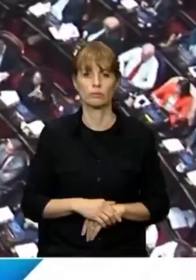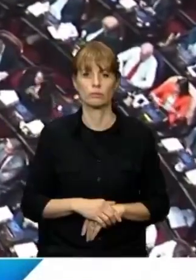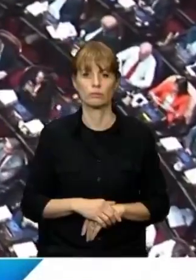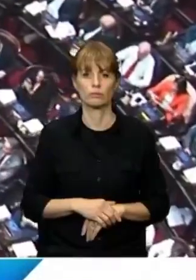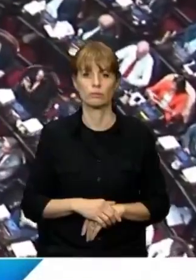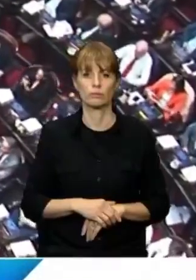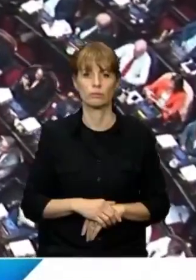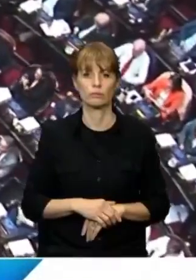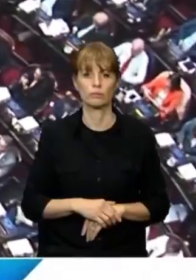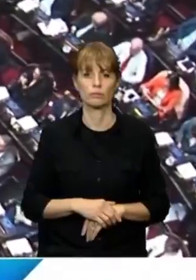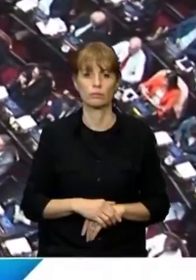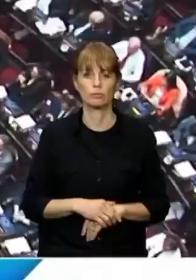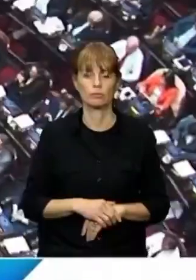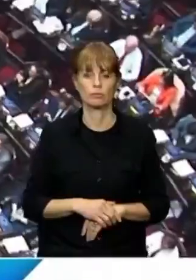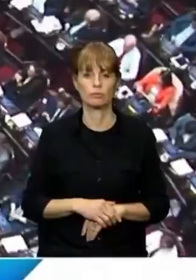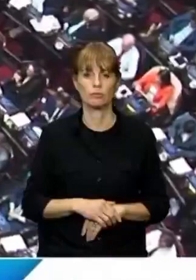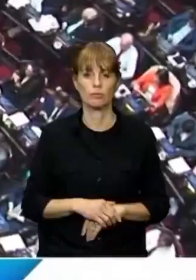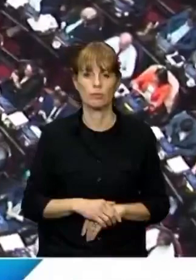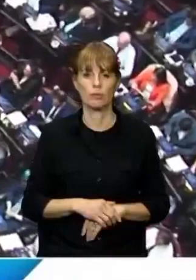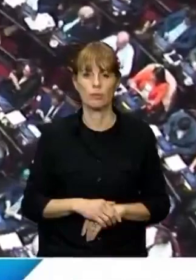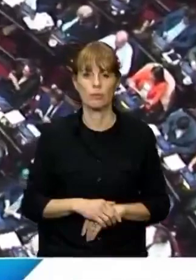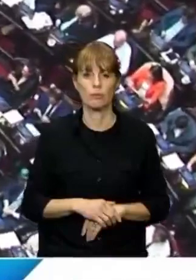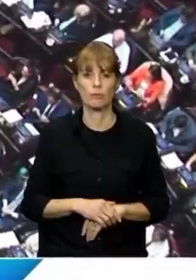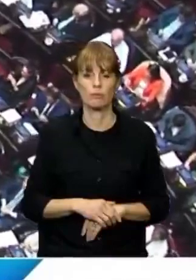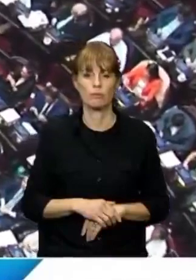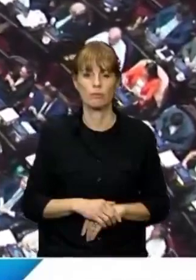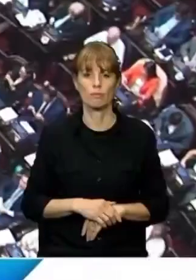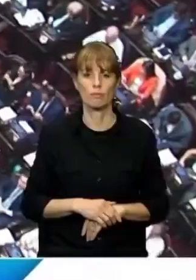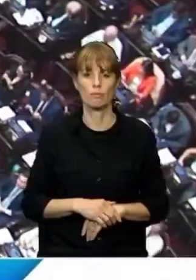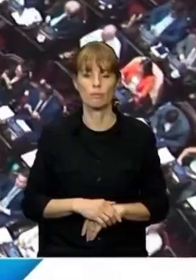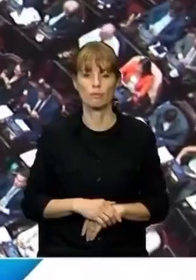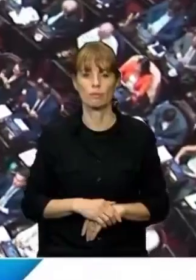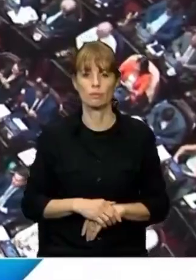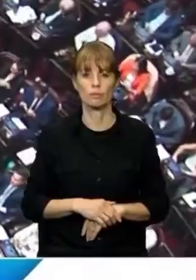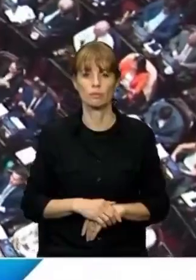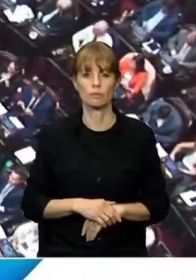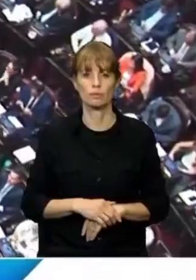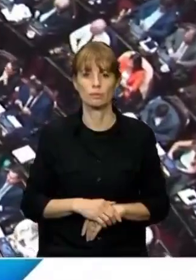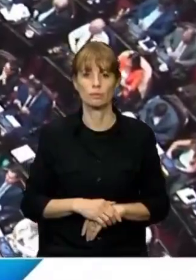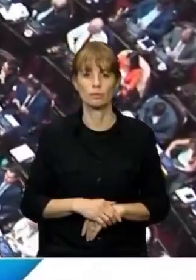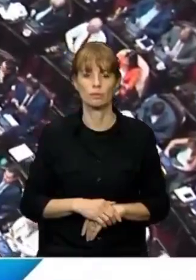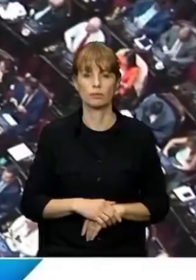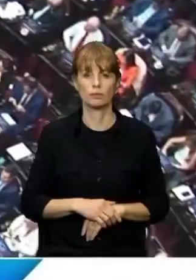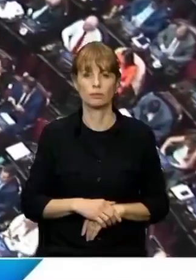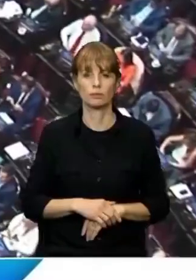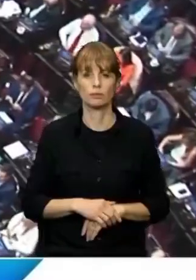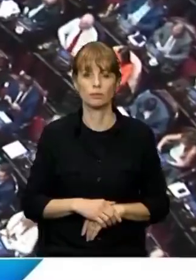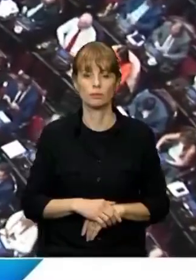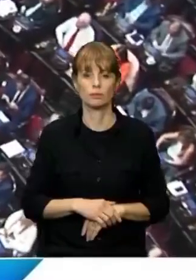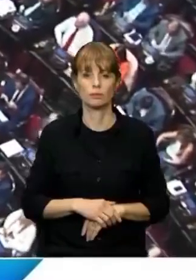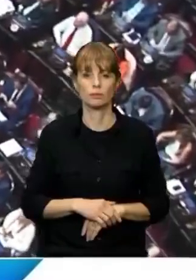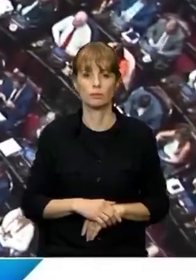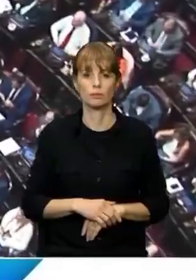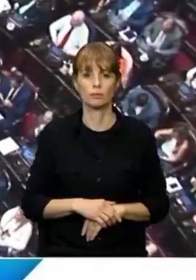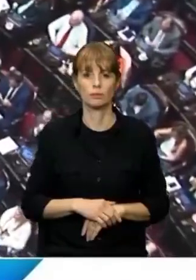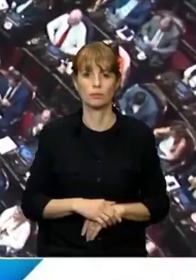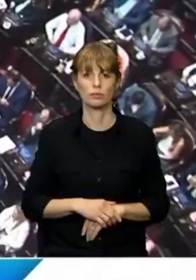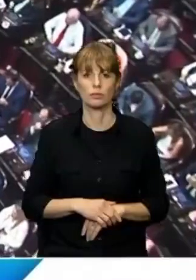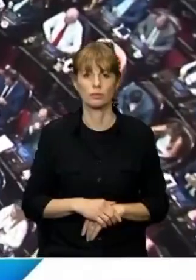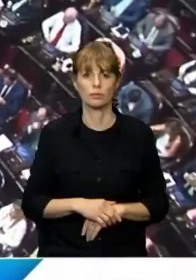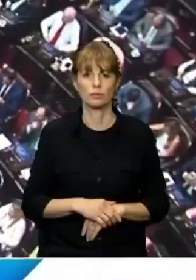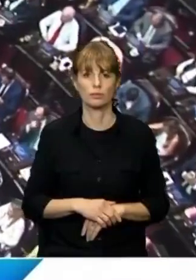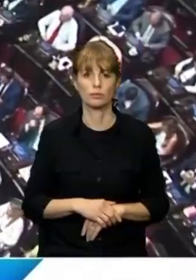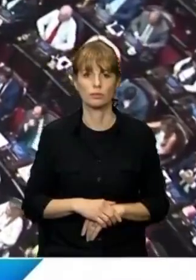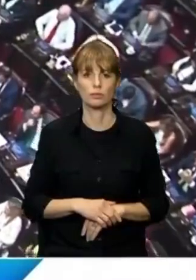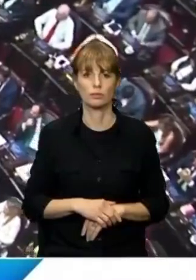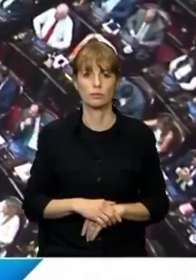general. El problema arrancó con lo que, digamos, con la réplica de lo que va a pasar ahora cuando termine esto, ¿no? Que es la votación en particular de la ley. Que